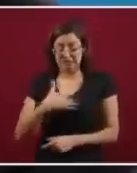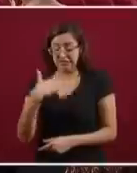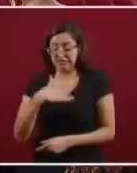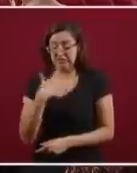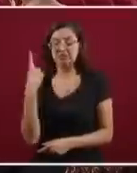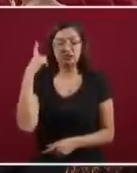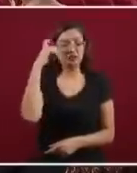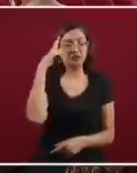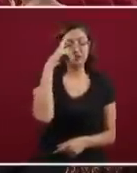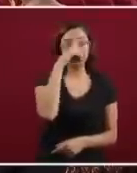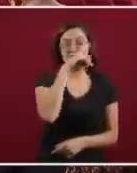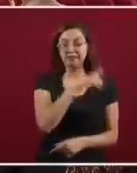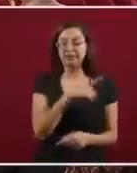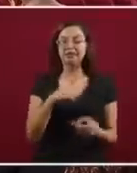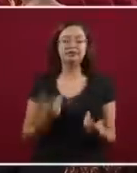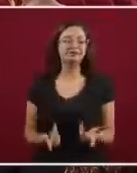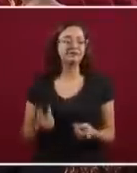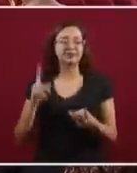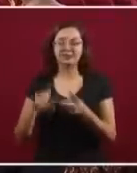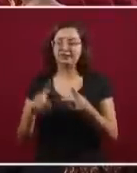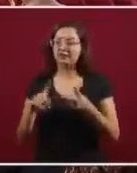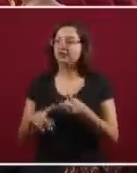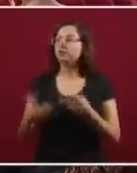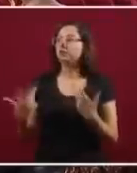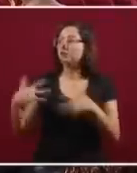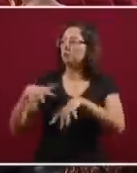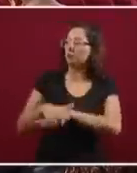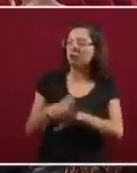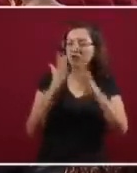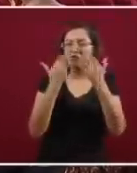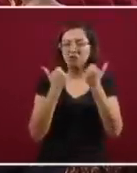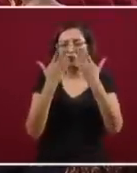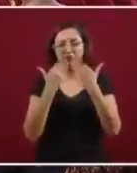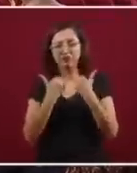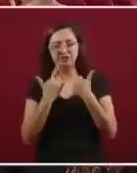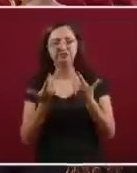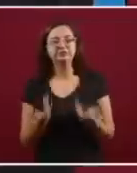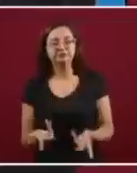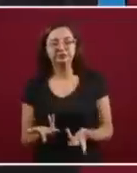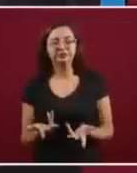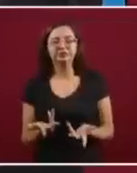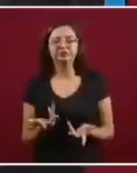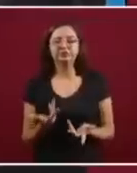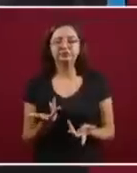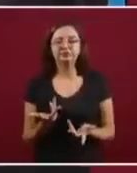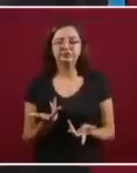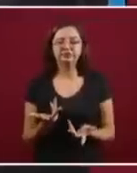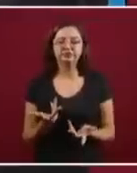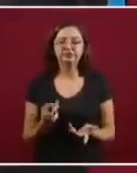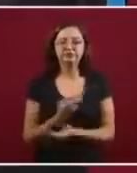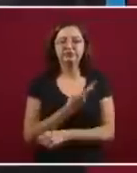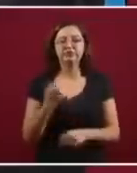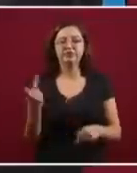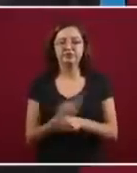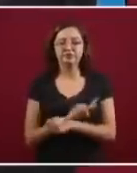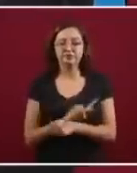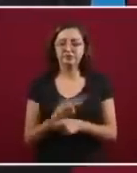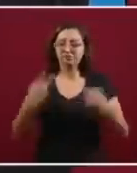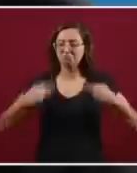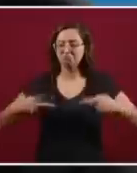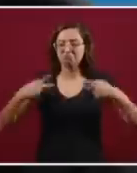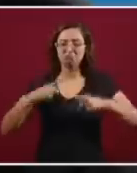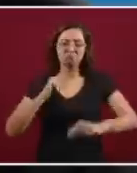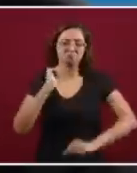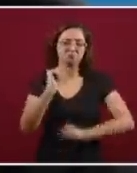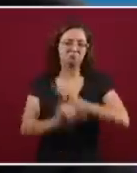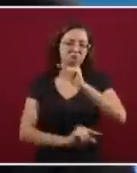de en general el tejido social que empieza o termina con la erosión de las personas y